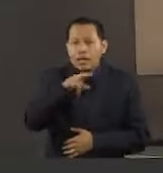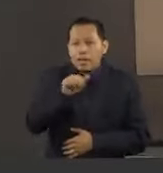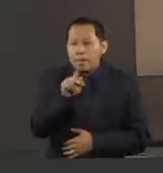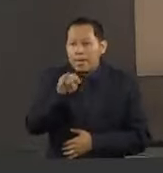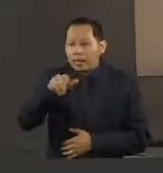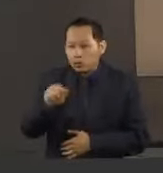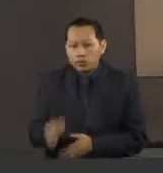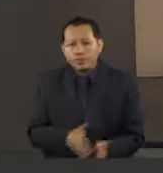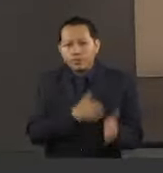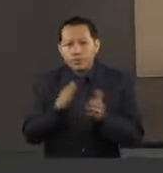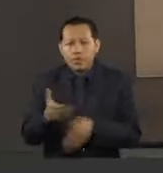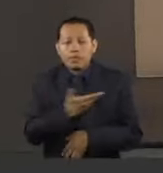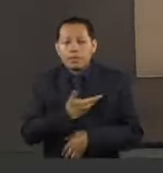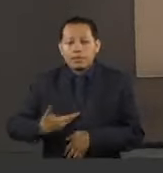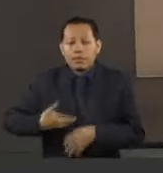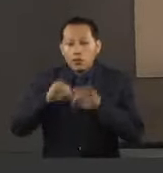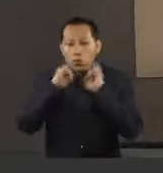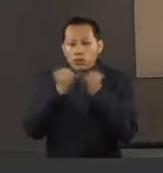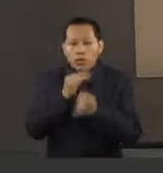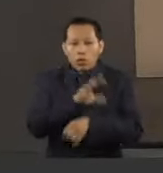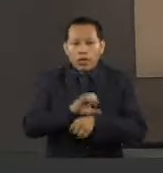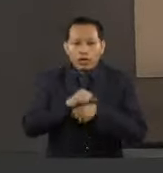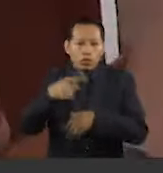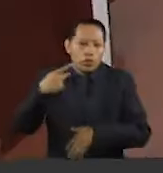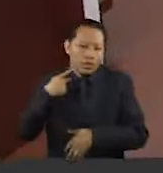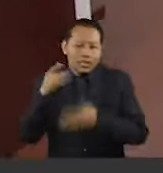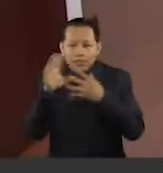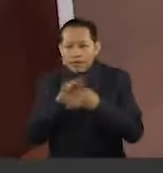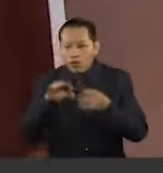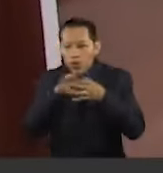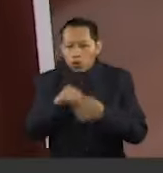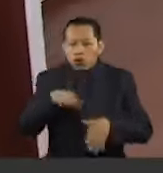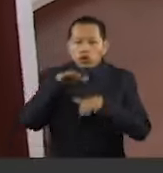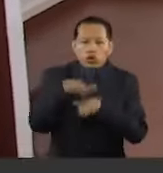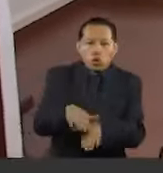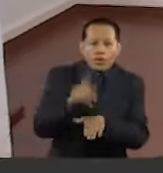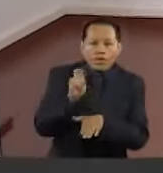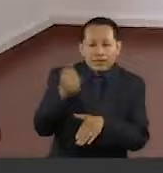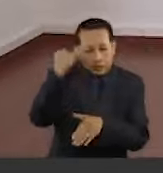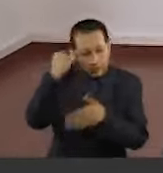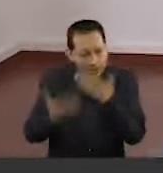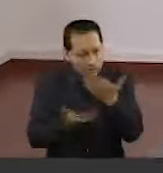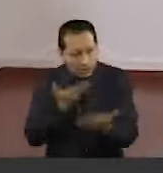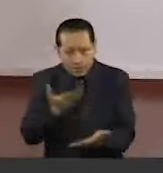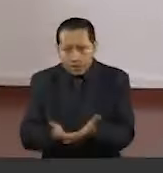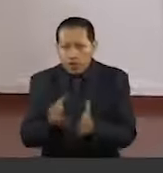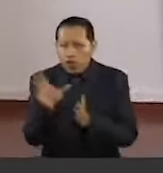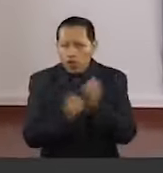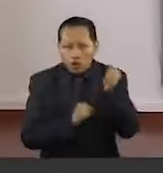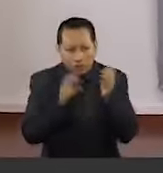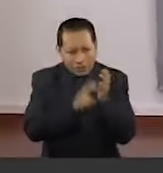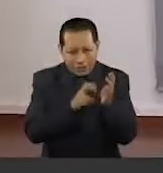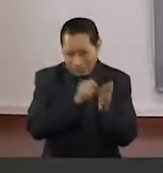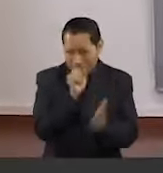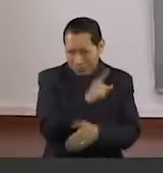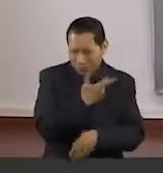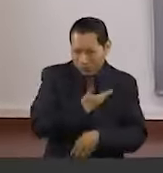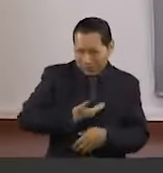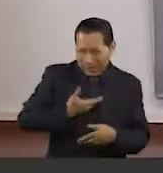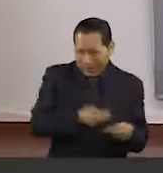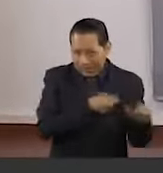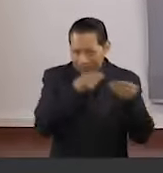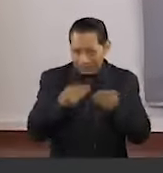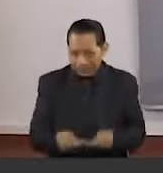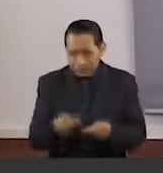Por su parte, el presidente de la Junta de Coordinación Política, al referirse a la dictaminación de las iniciativas de reforma constitucional que presentó el Ejecutivo